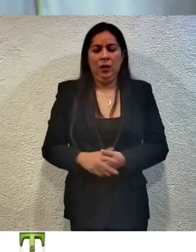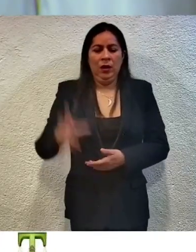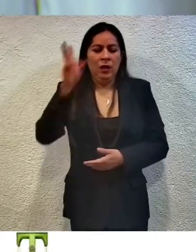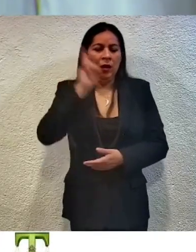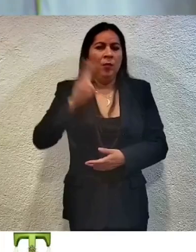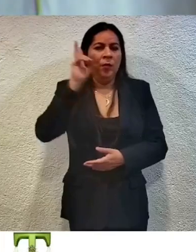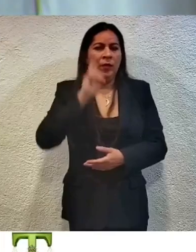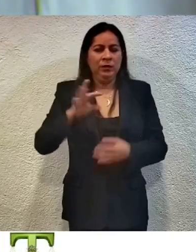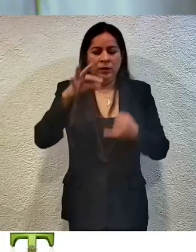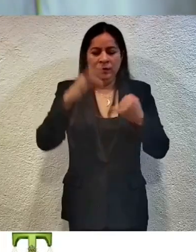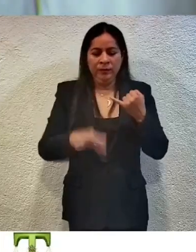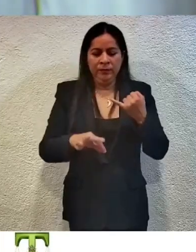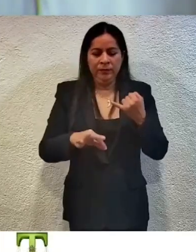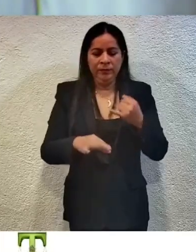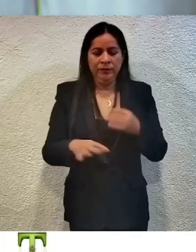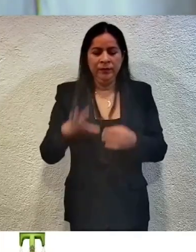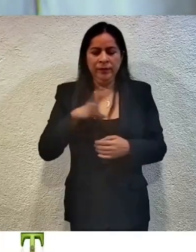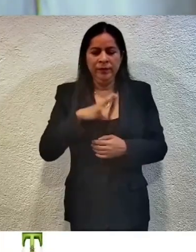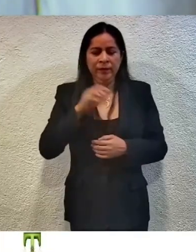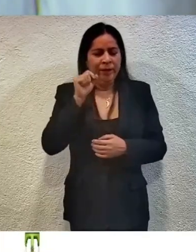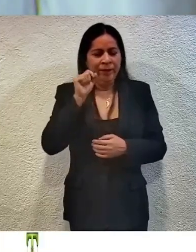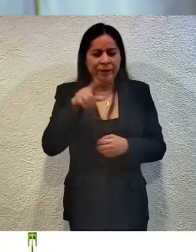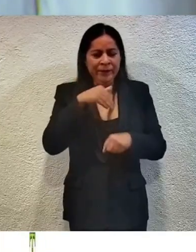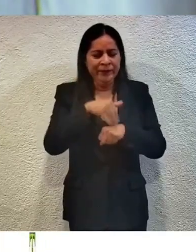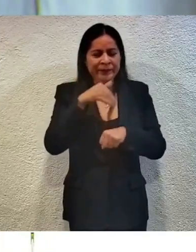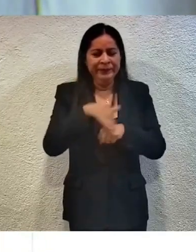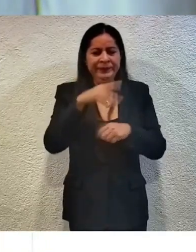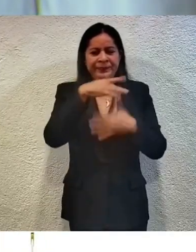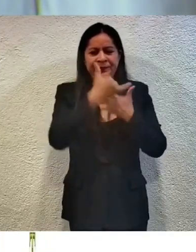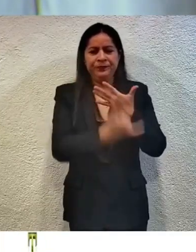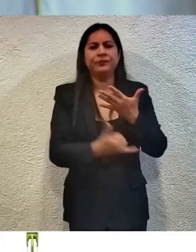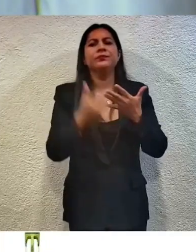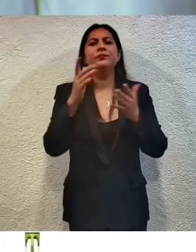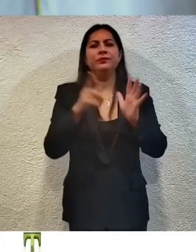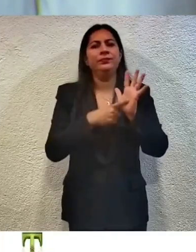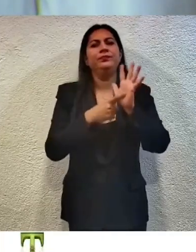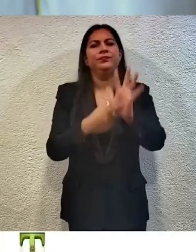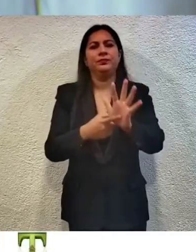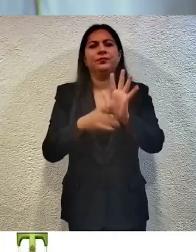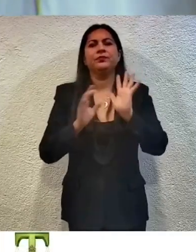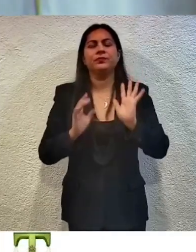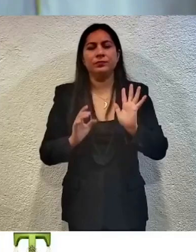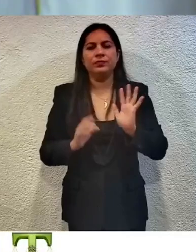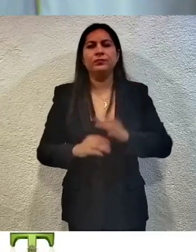final toman los mismos números del proyecto que les estoy presentando,